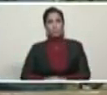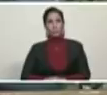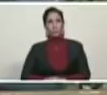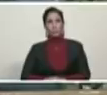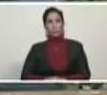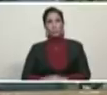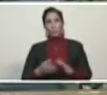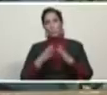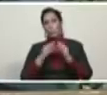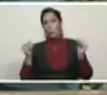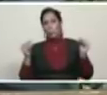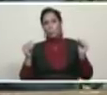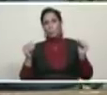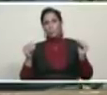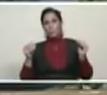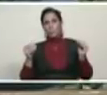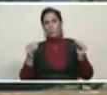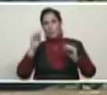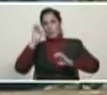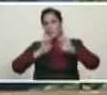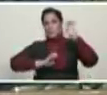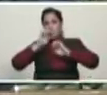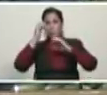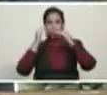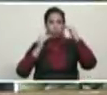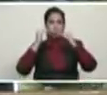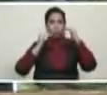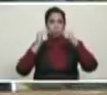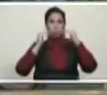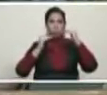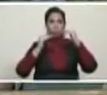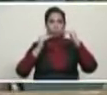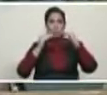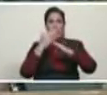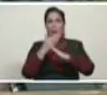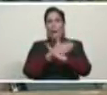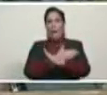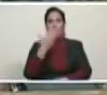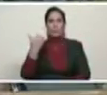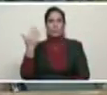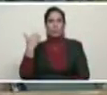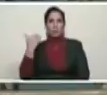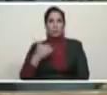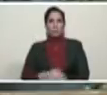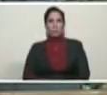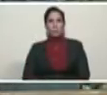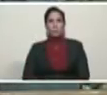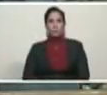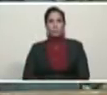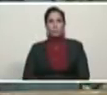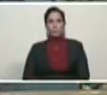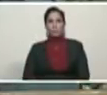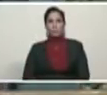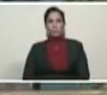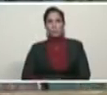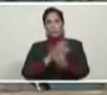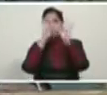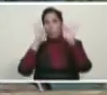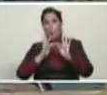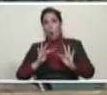todo lo que ha sido la evaluación y el balance de las operaciones anteriores. Y de manera especial,